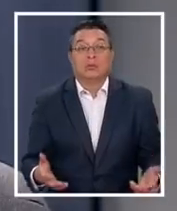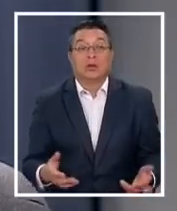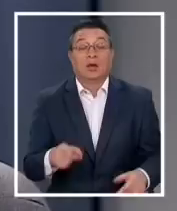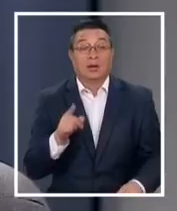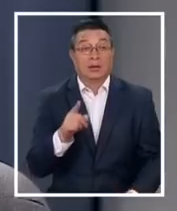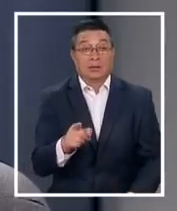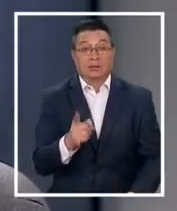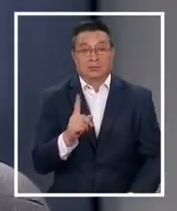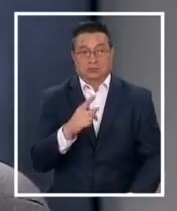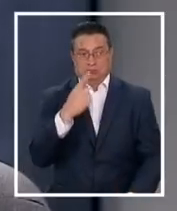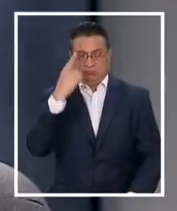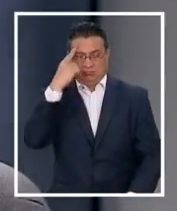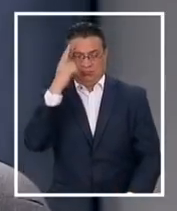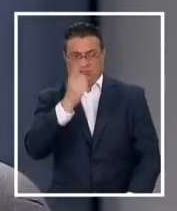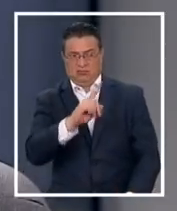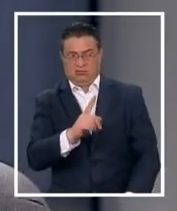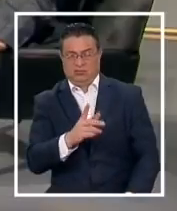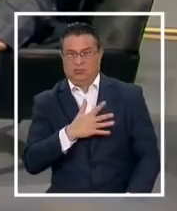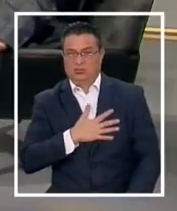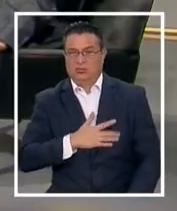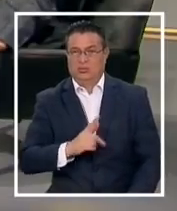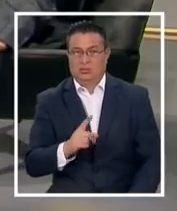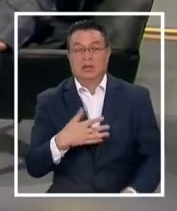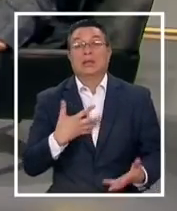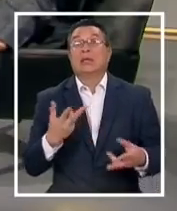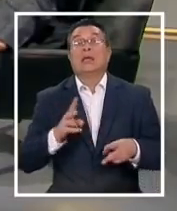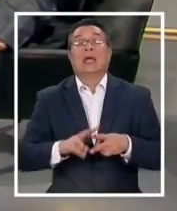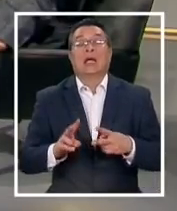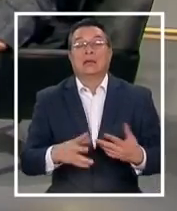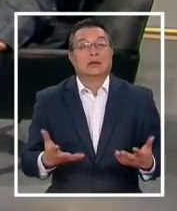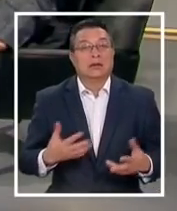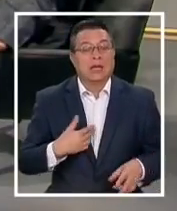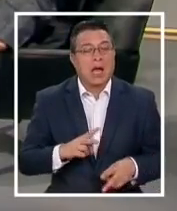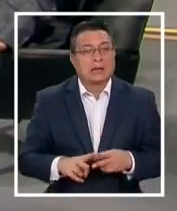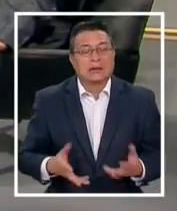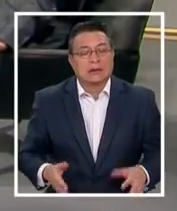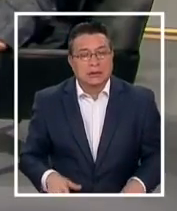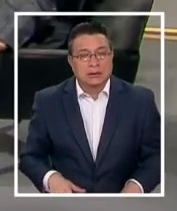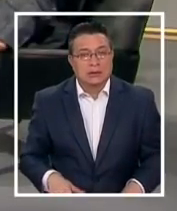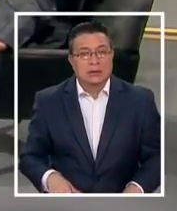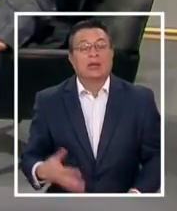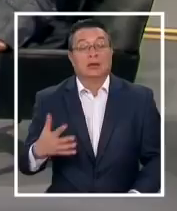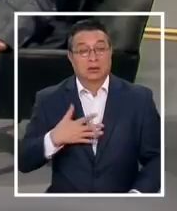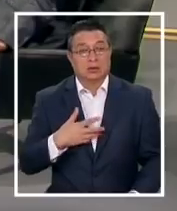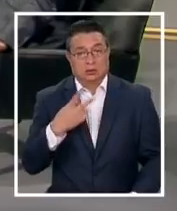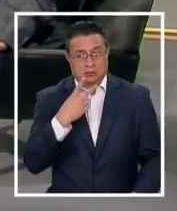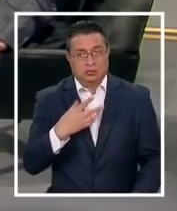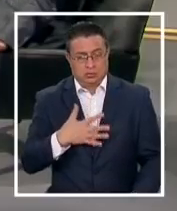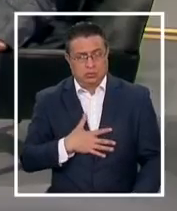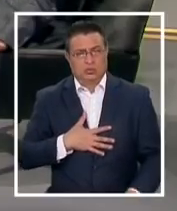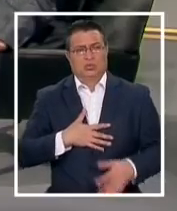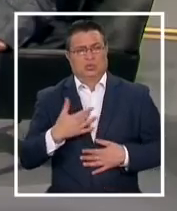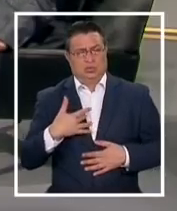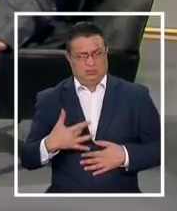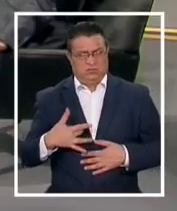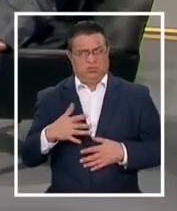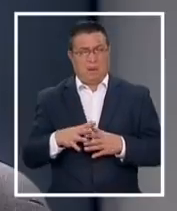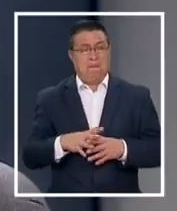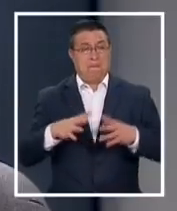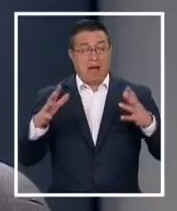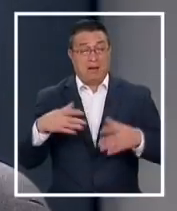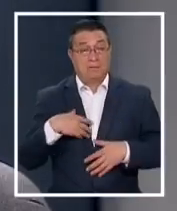Cuando eso ya no nos parezca tan racional, ¿qué vamos a hacer? Porque aquí a mí lo que me impacta, sinceramente, es